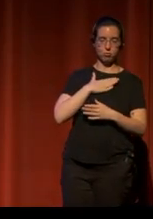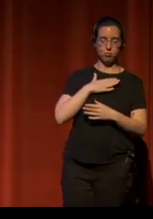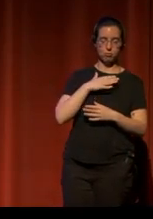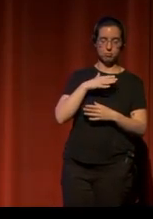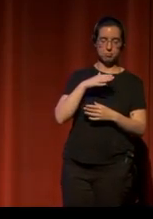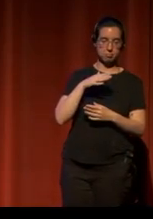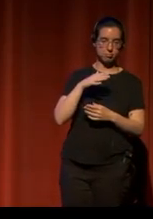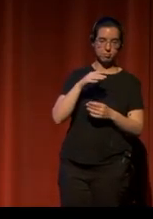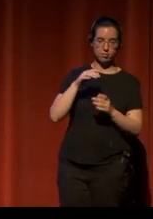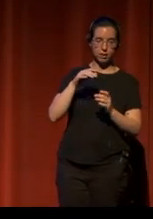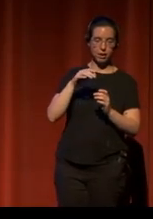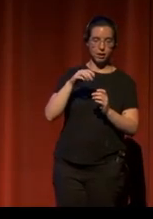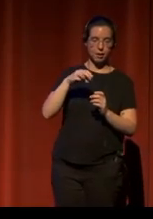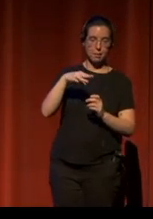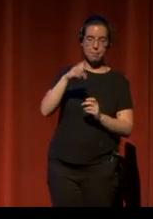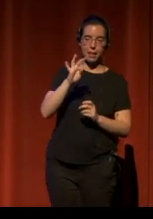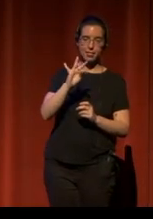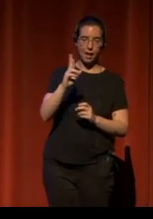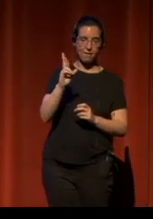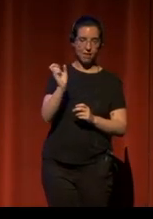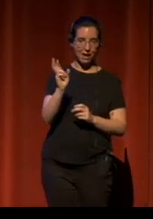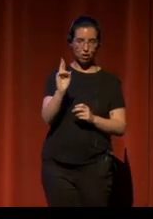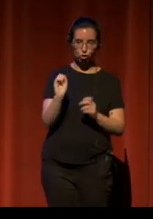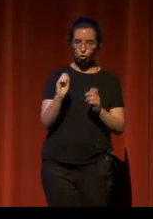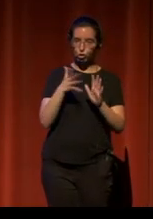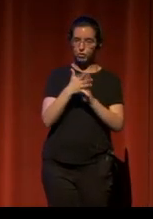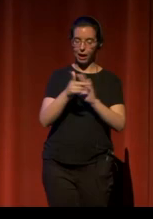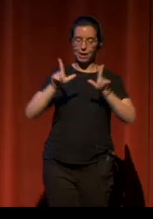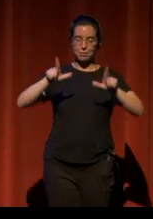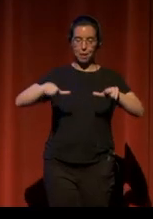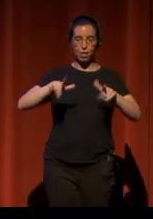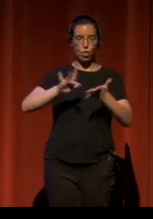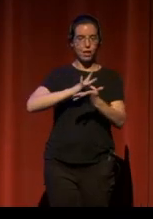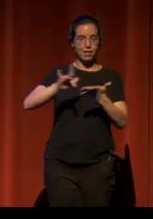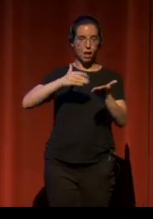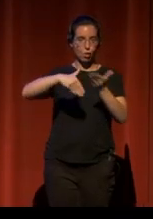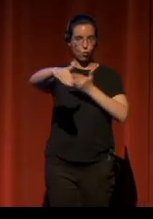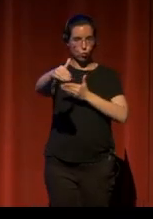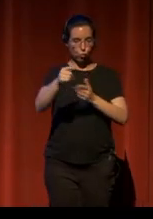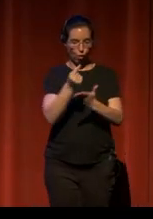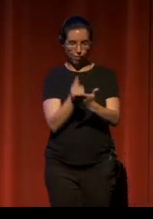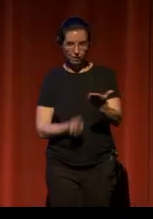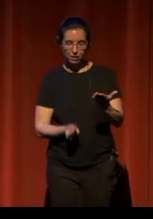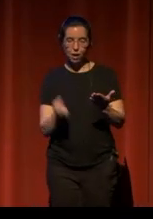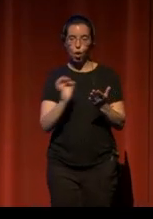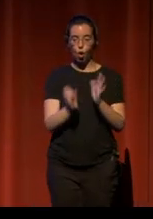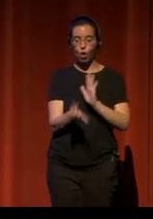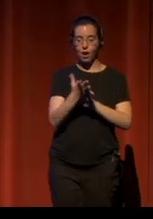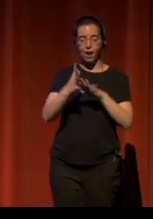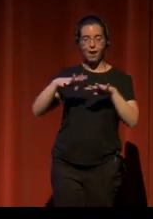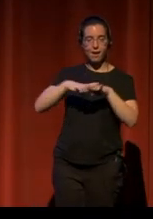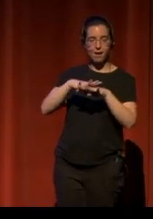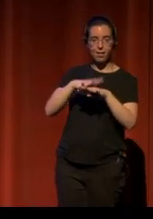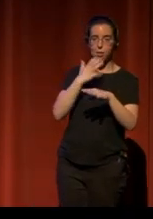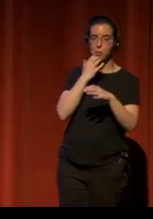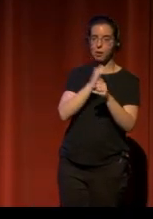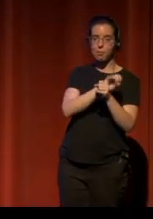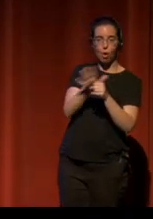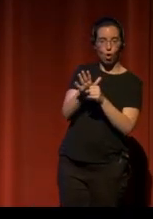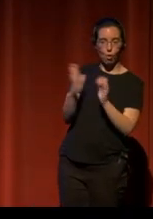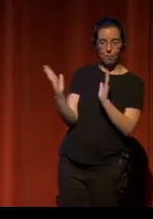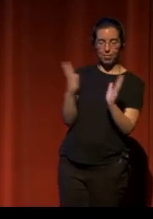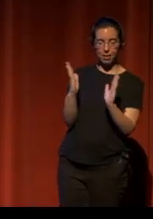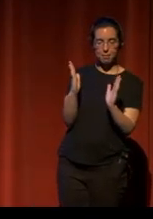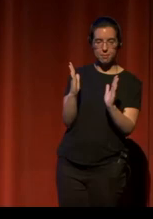que especulamos cómo serán Estos espacios digitales del futuro o creando redes durante la pandemia como frena la curva eh